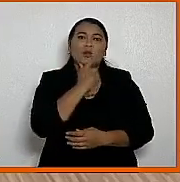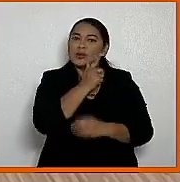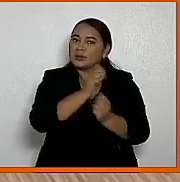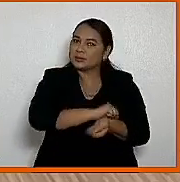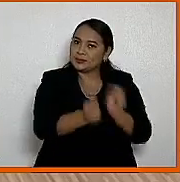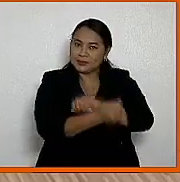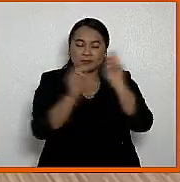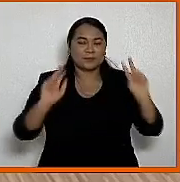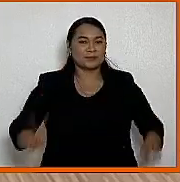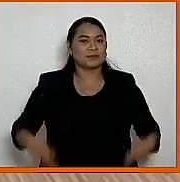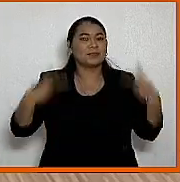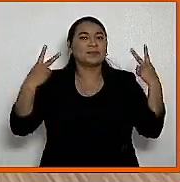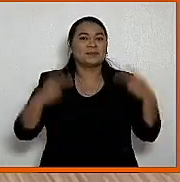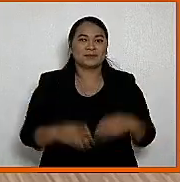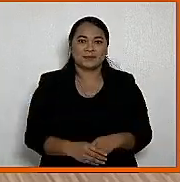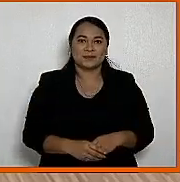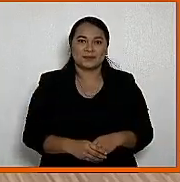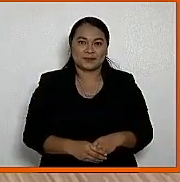te cambia la vida.